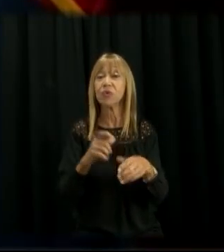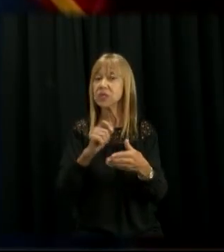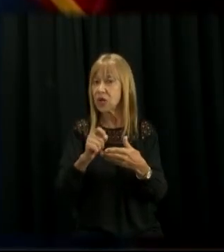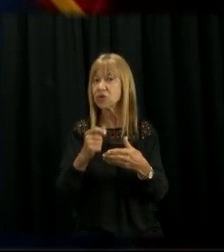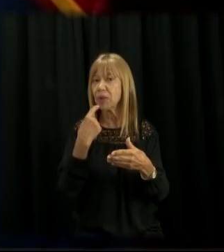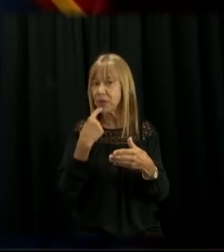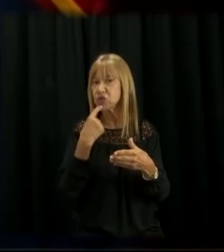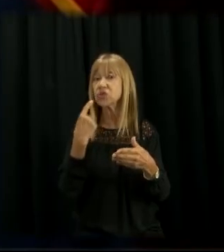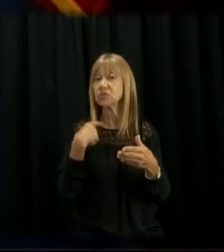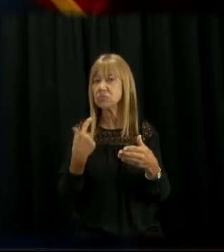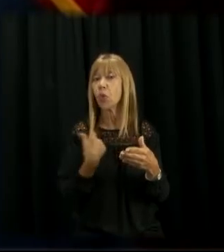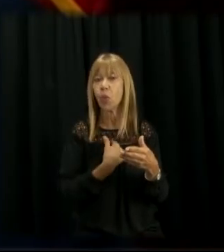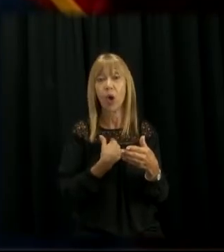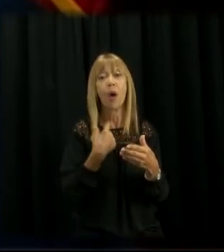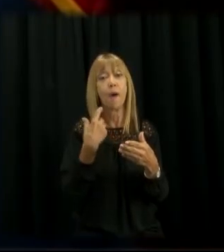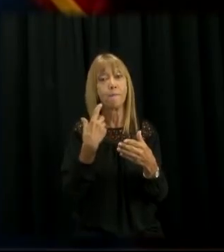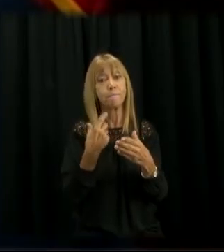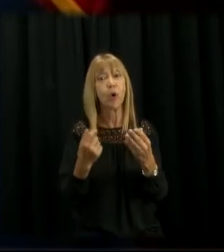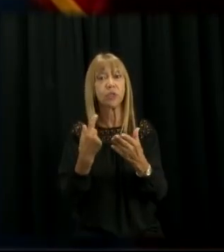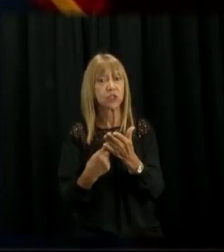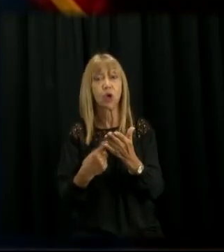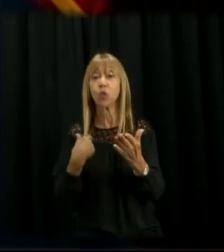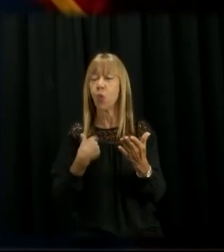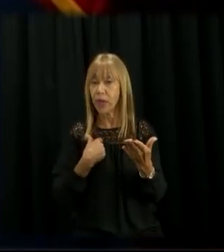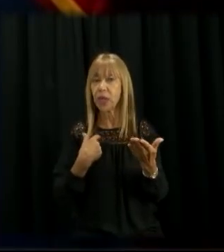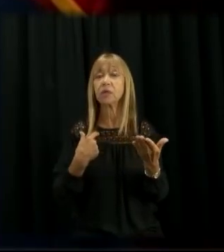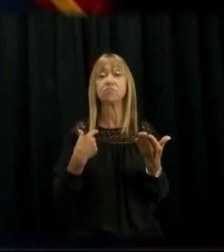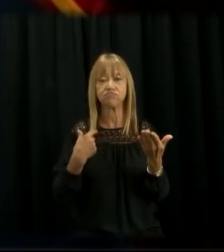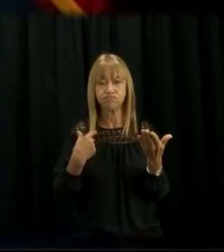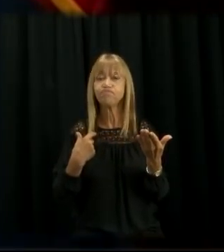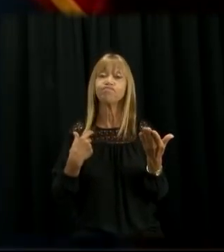Y en ese marco de referencia, ese periodo de tiempo establecido,